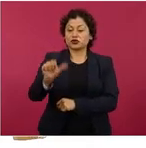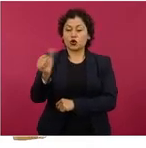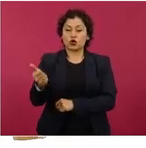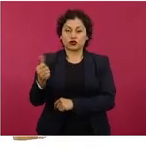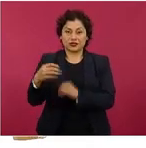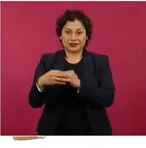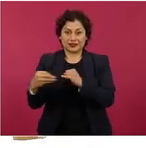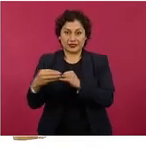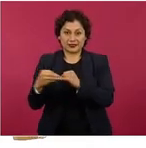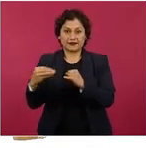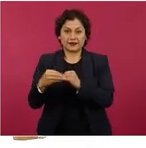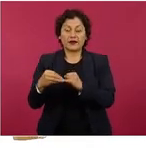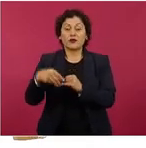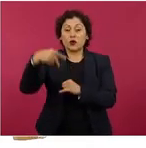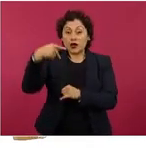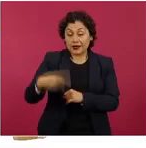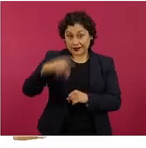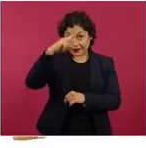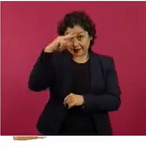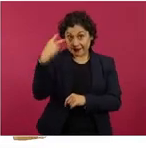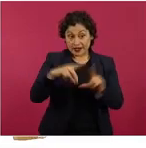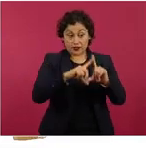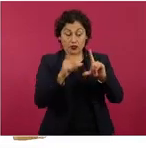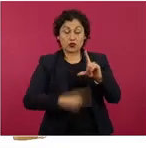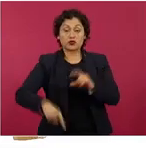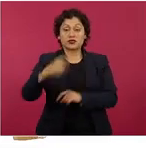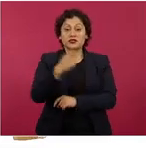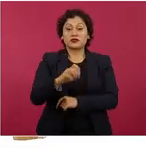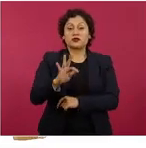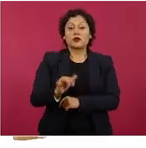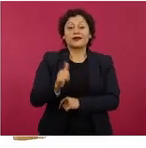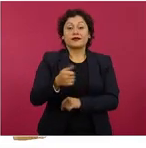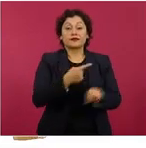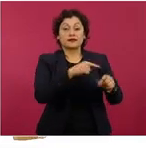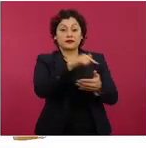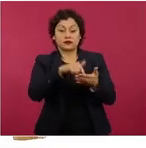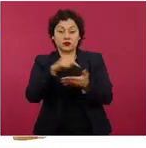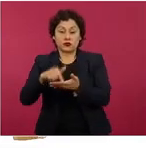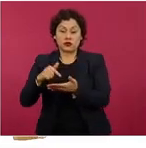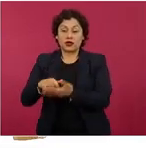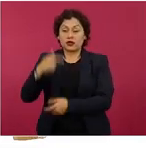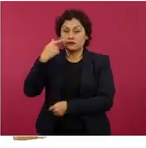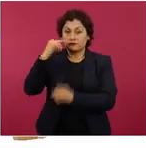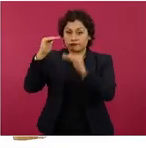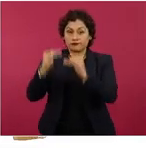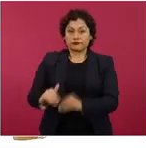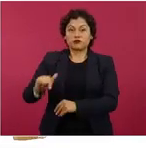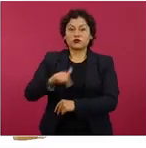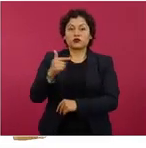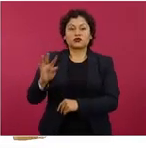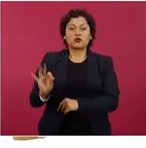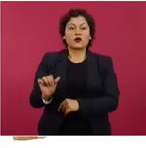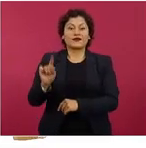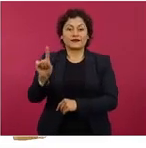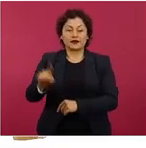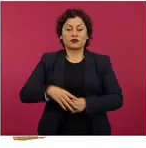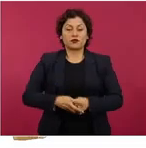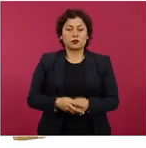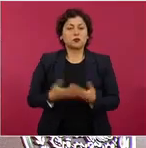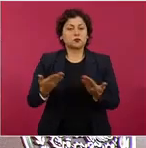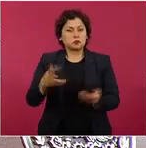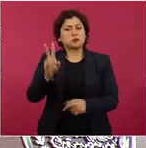precio promedio de las 145 regiones, 12 pesos con 41 centavos, y afortunadamente seguimos